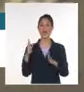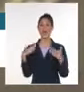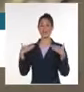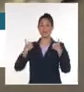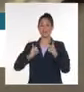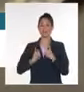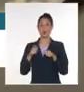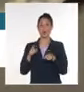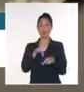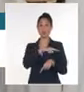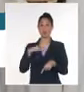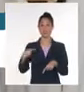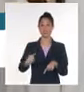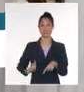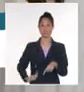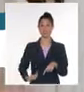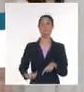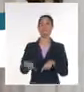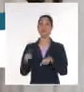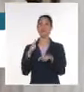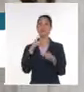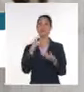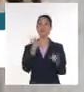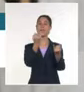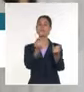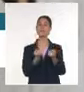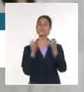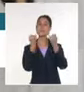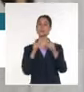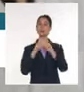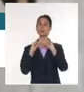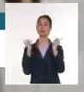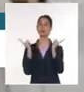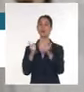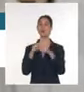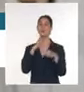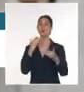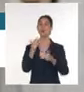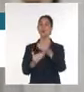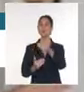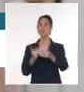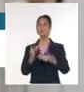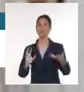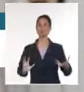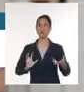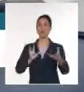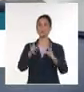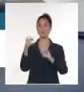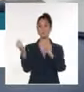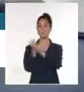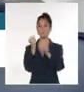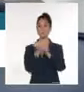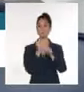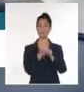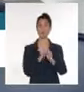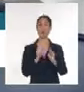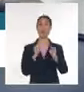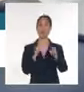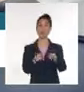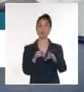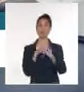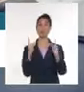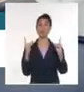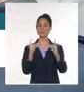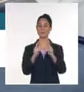Xiangdun, recibió una información completa sobre cada uno de los biofármacos que produce la empresa de alta tecnología perteneciente al